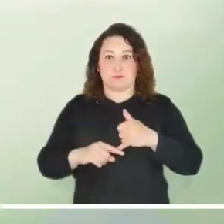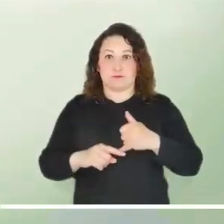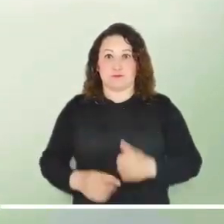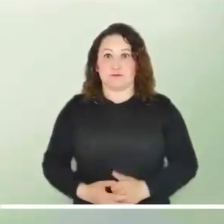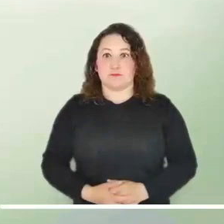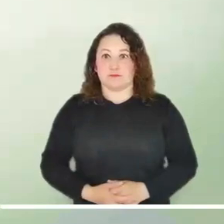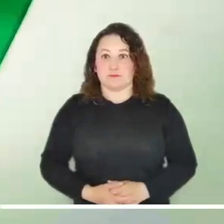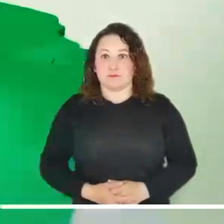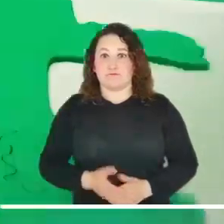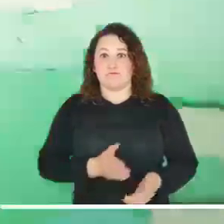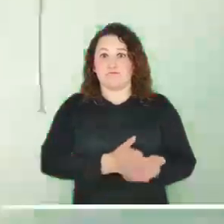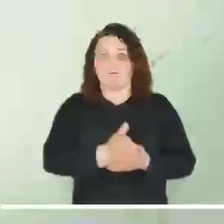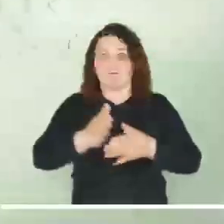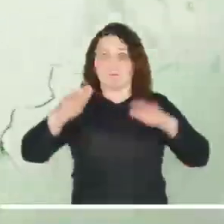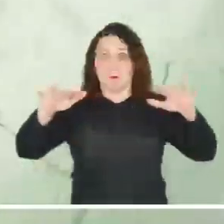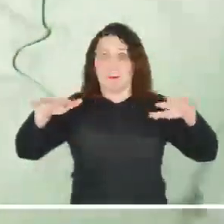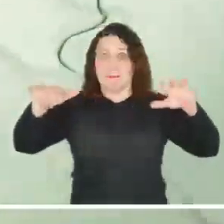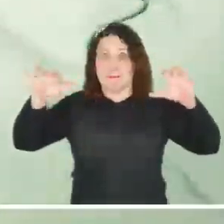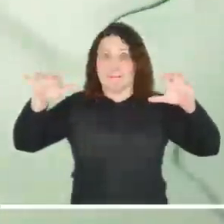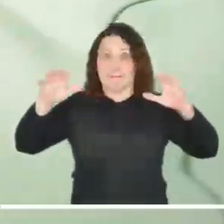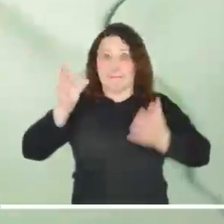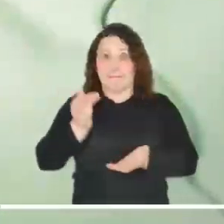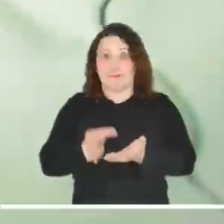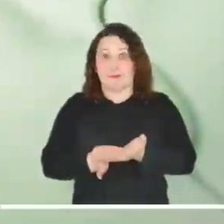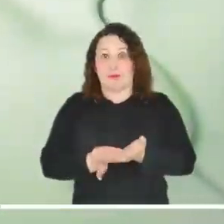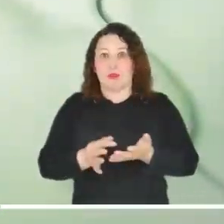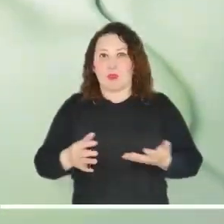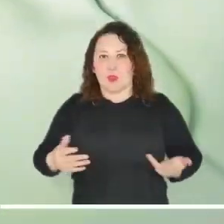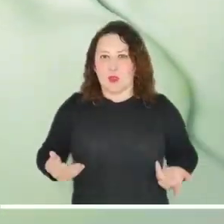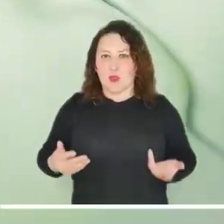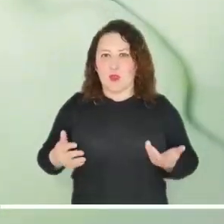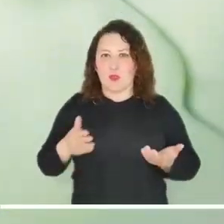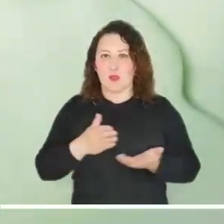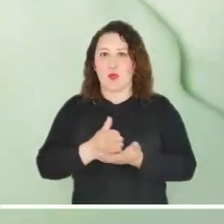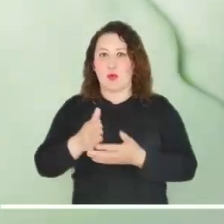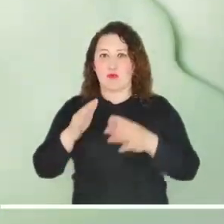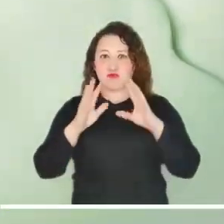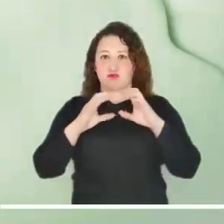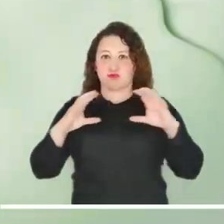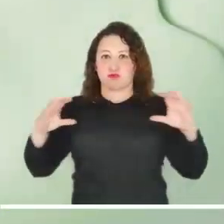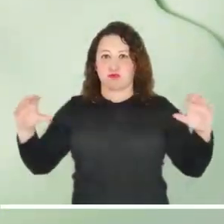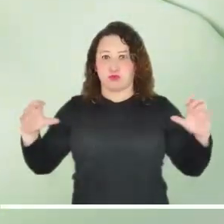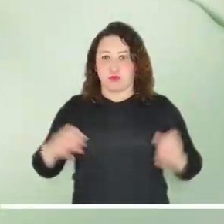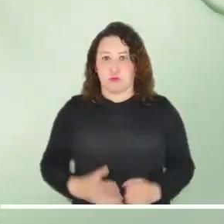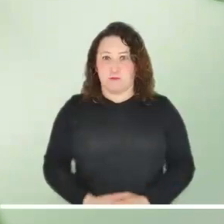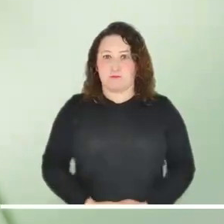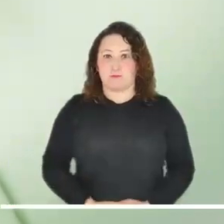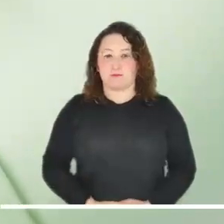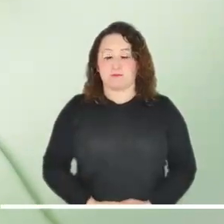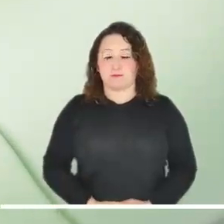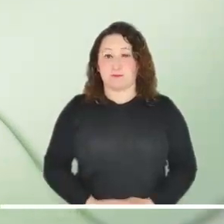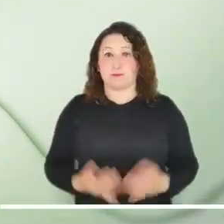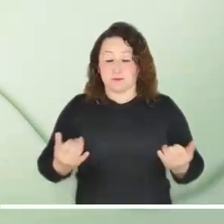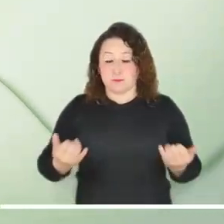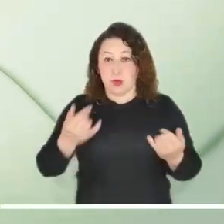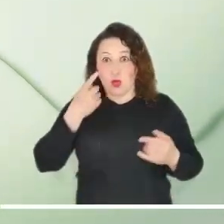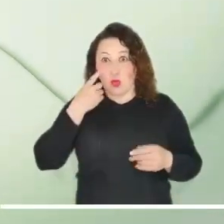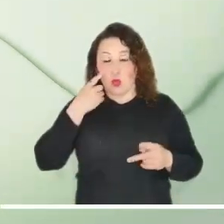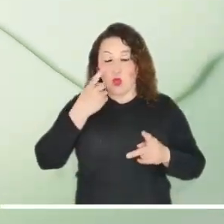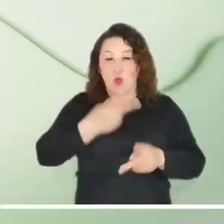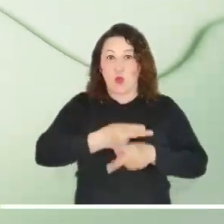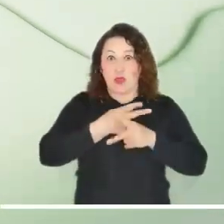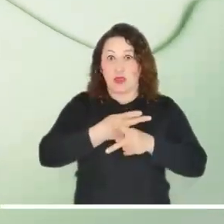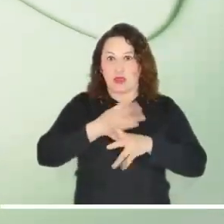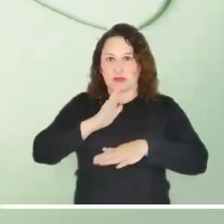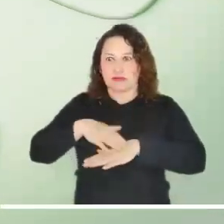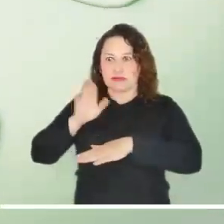oriente de Caquetá y Amazonas. Persiste el tiempo seco en la capital del país, donde se espera que persista